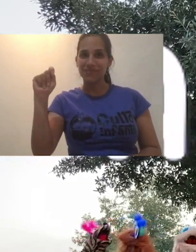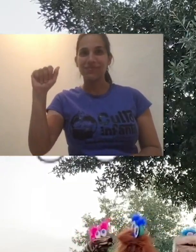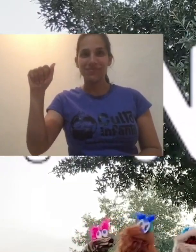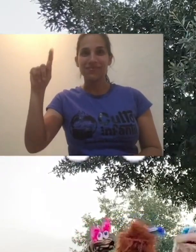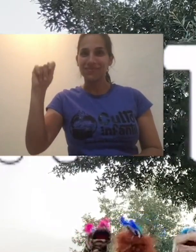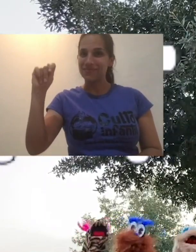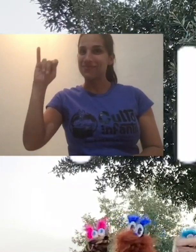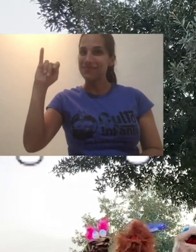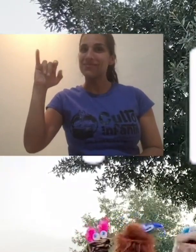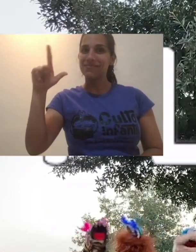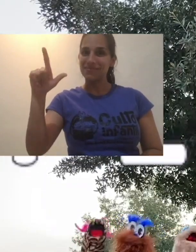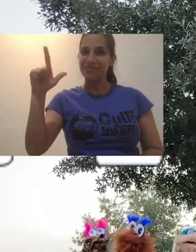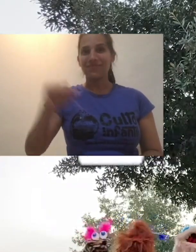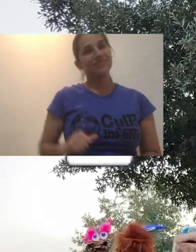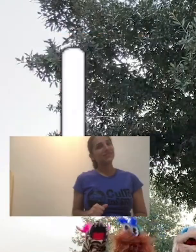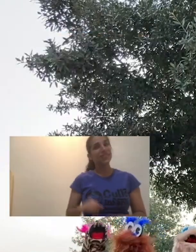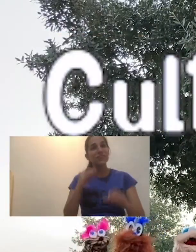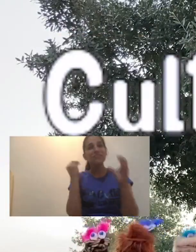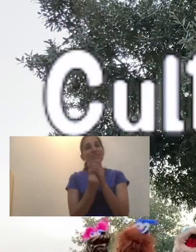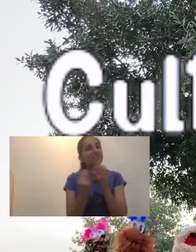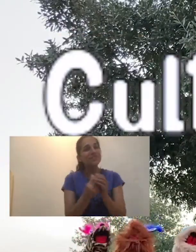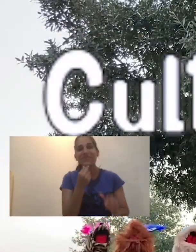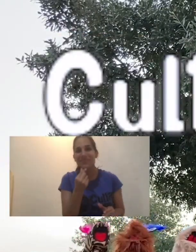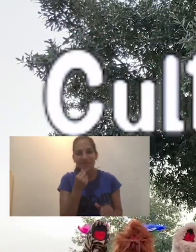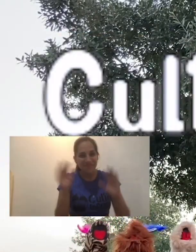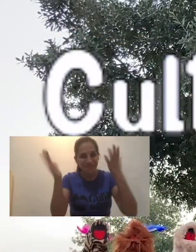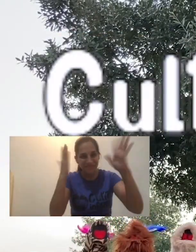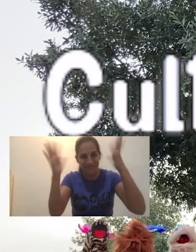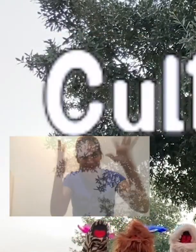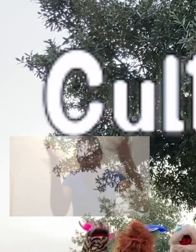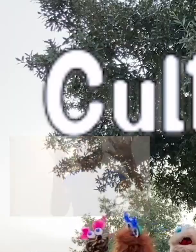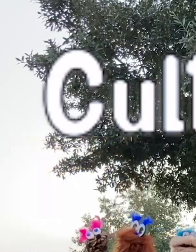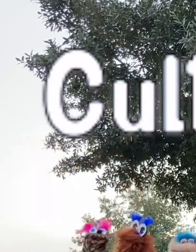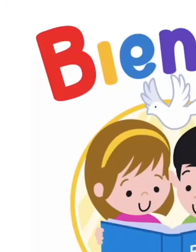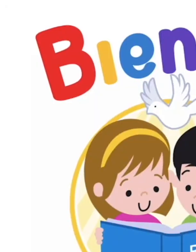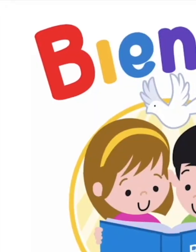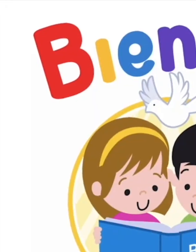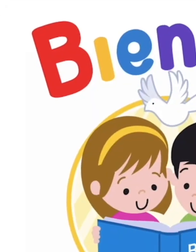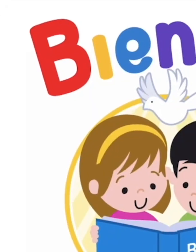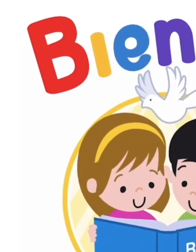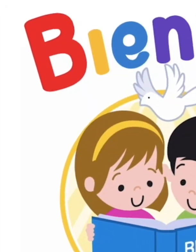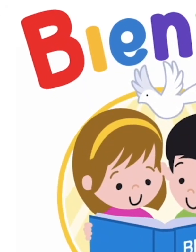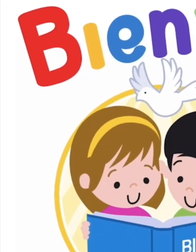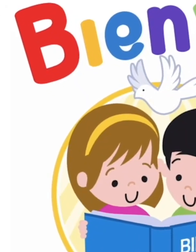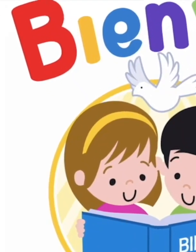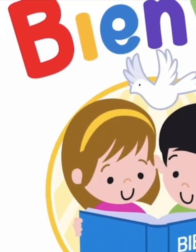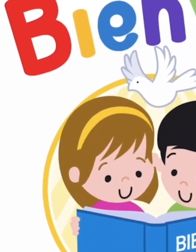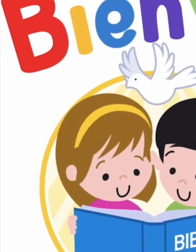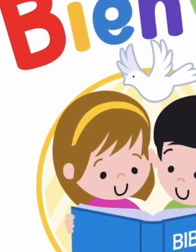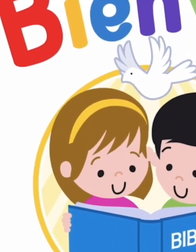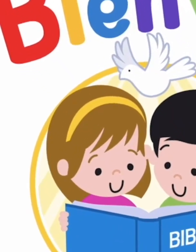-F-A-N-T-I-L ¡Culto Infantil!-T